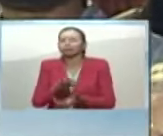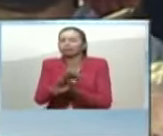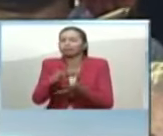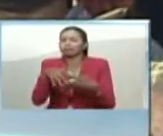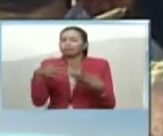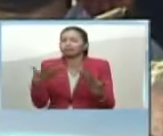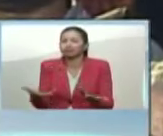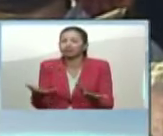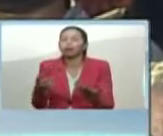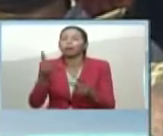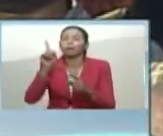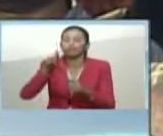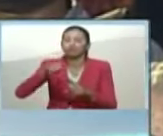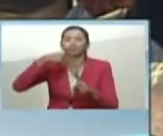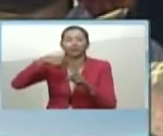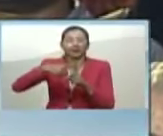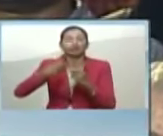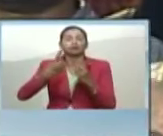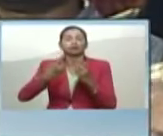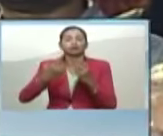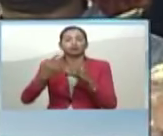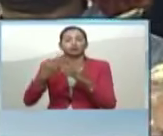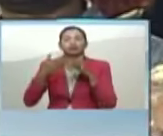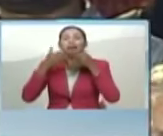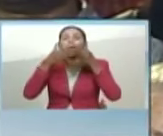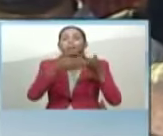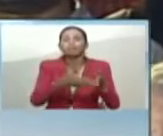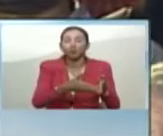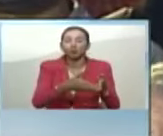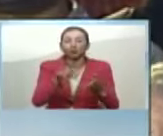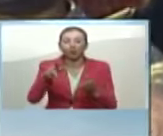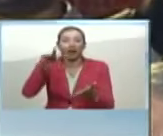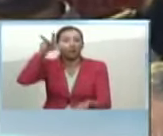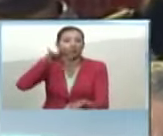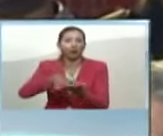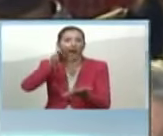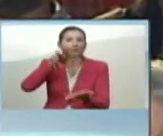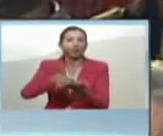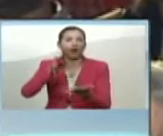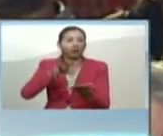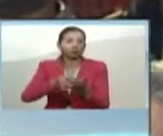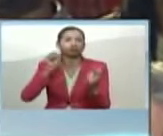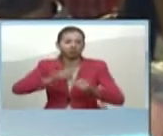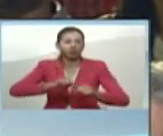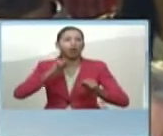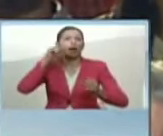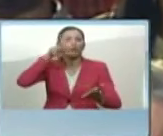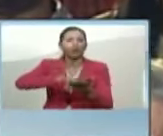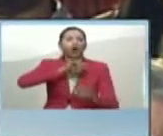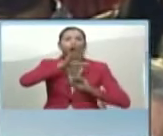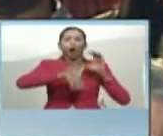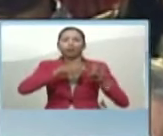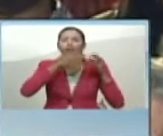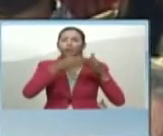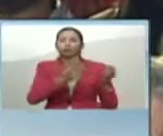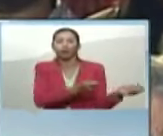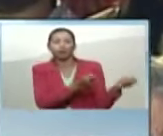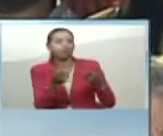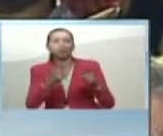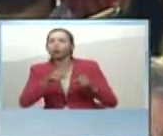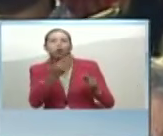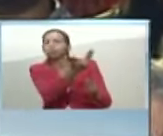tema de transporte. Usted ha aprobado una cantidad de transporte y no llegaron a los verdaderos pescadores cuando usted estuvo en Nueva